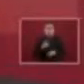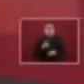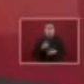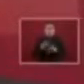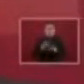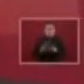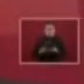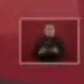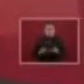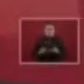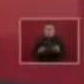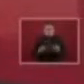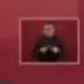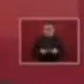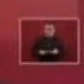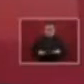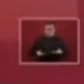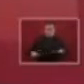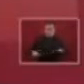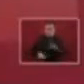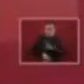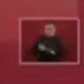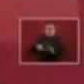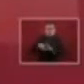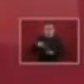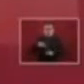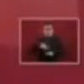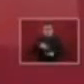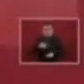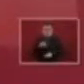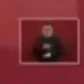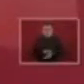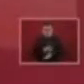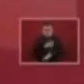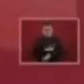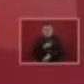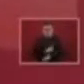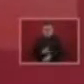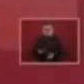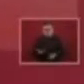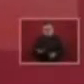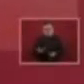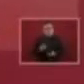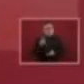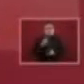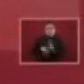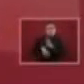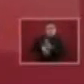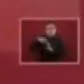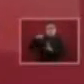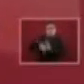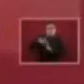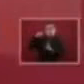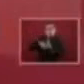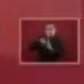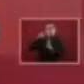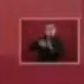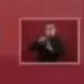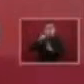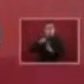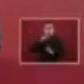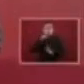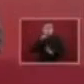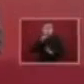que se refieren al gobierno, yo les diría de manera hipotética que de hecho están subestimados, porque esto se levantó entre enero y